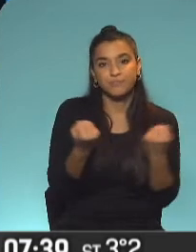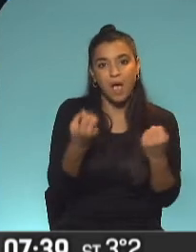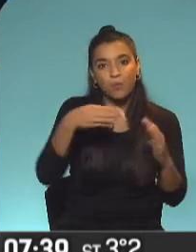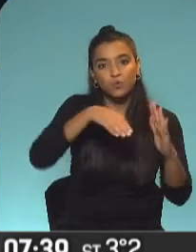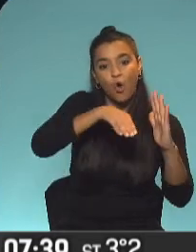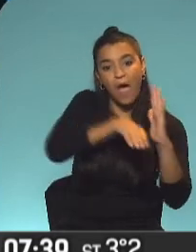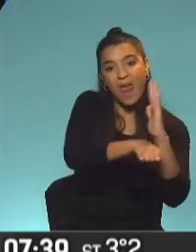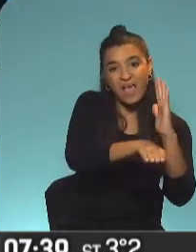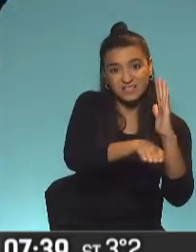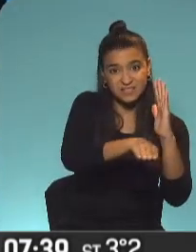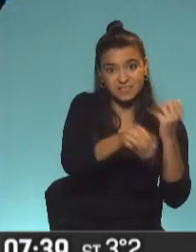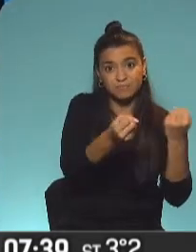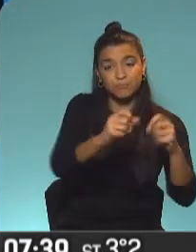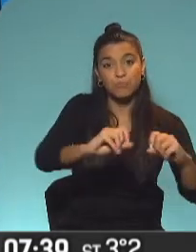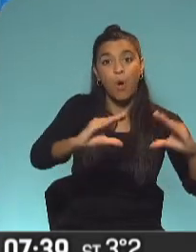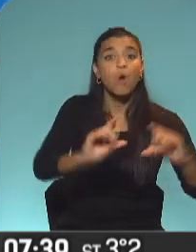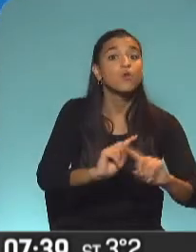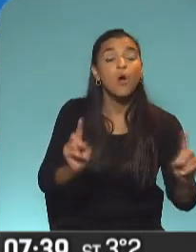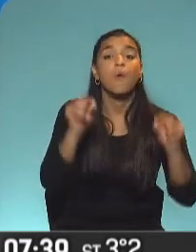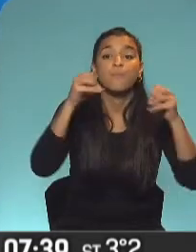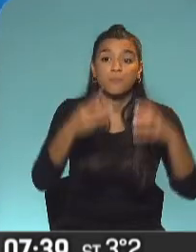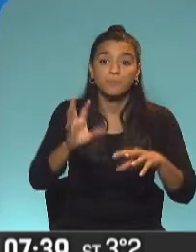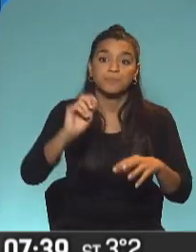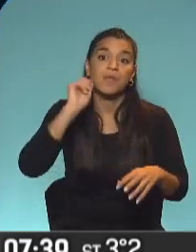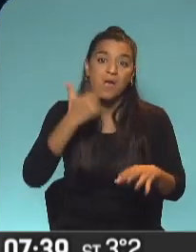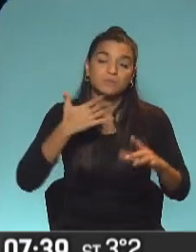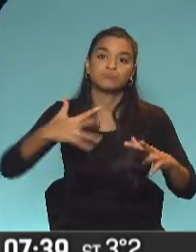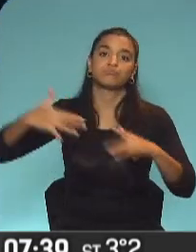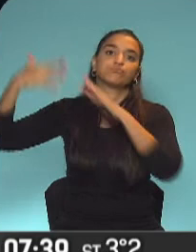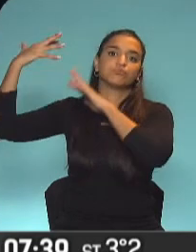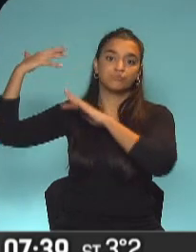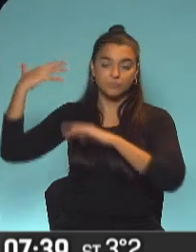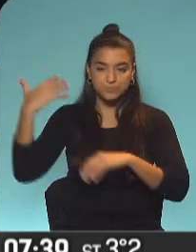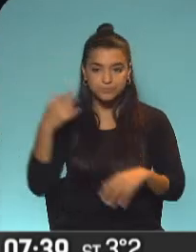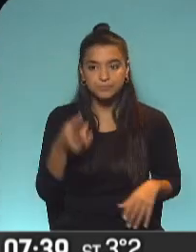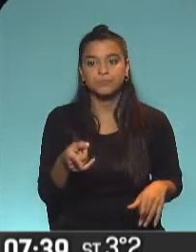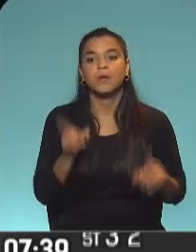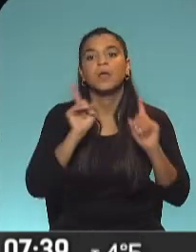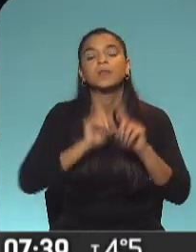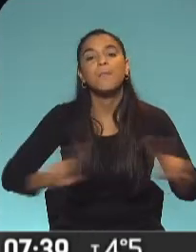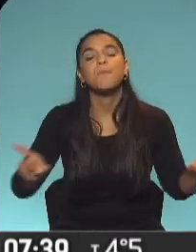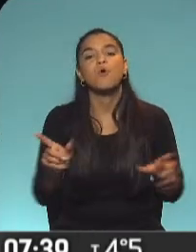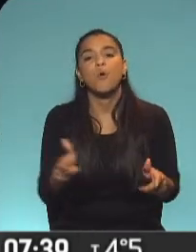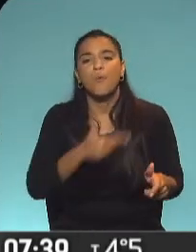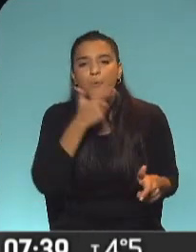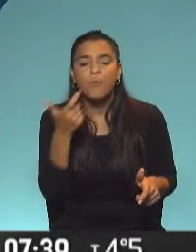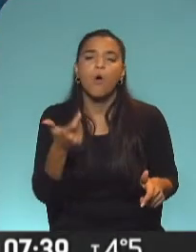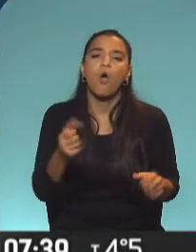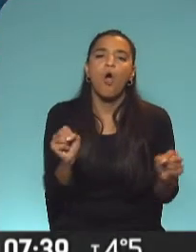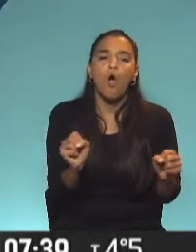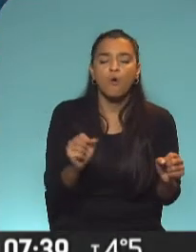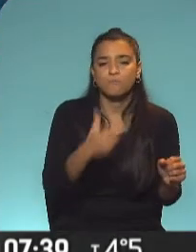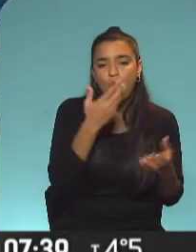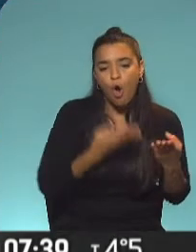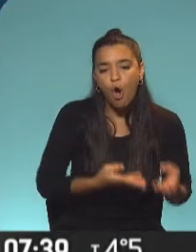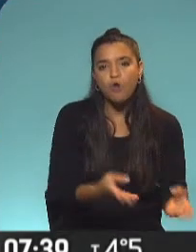genera justamente estas emanaciones del gas, del monóxido. Correcto. No conviene tampoco calentar el horno y las hornallas, no solo por la